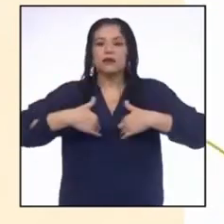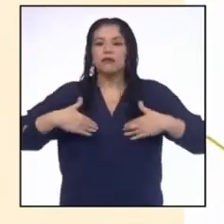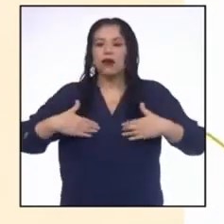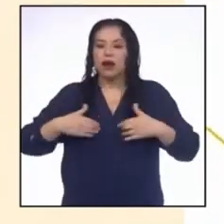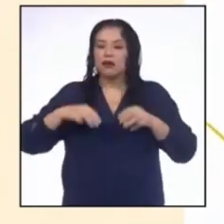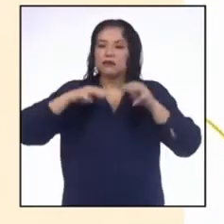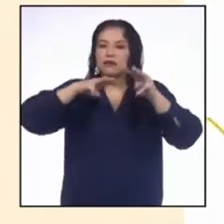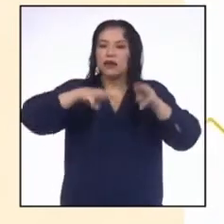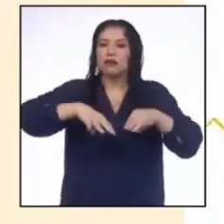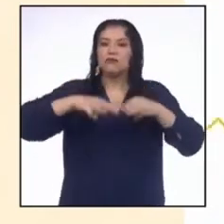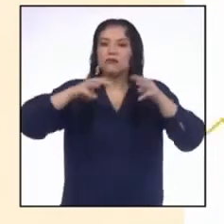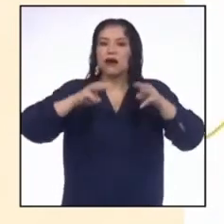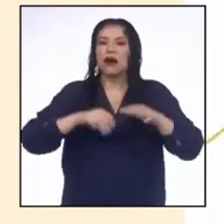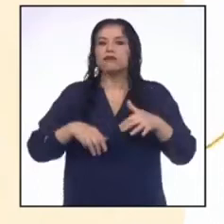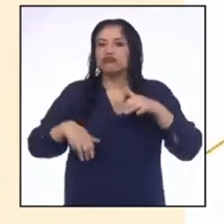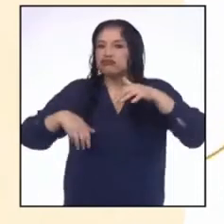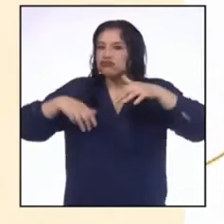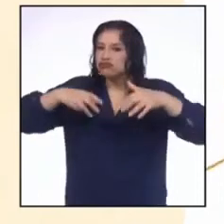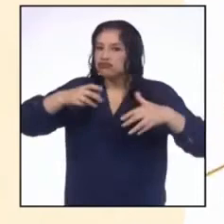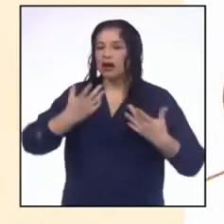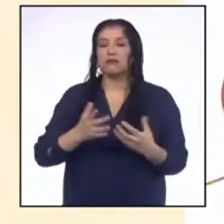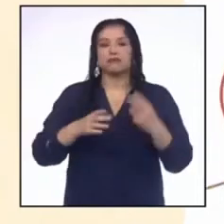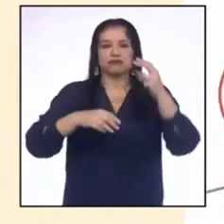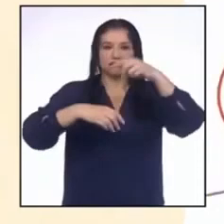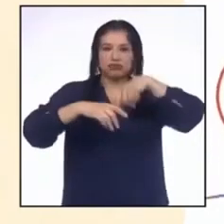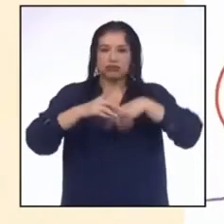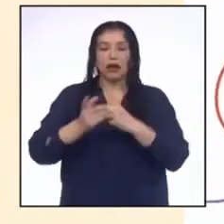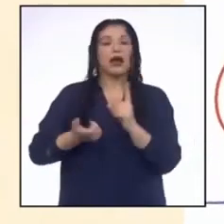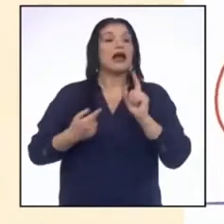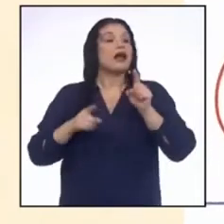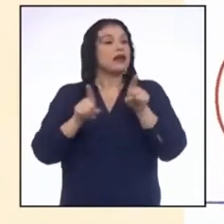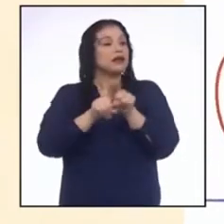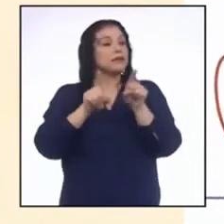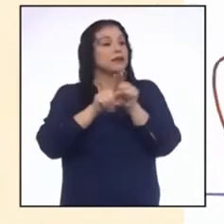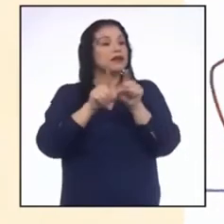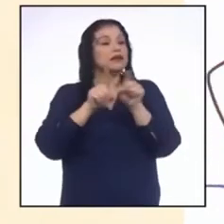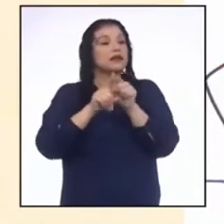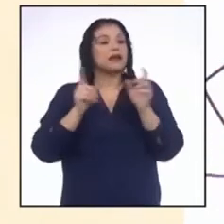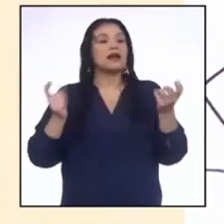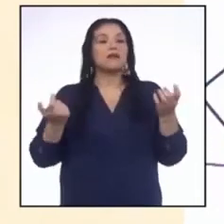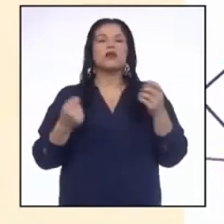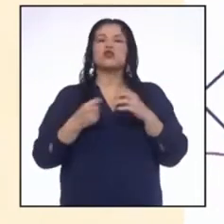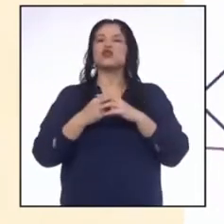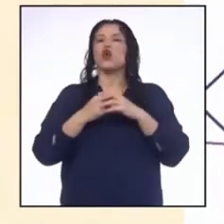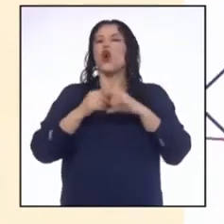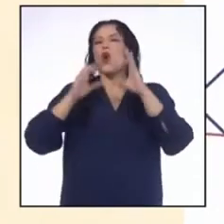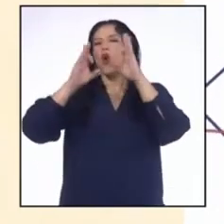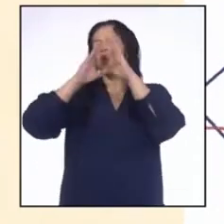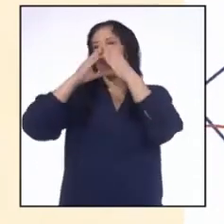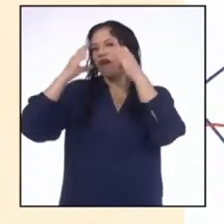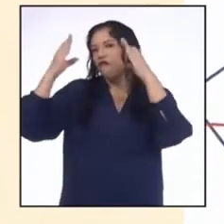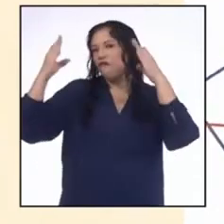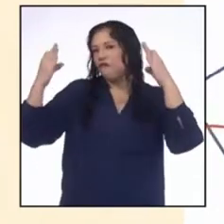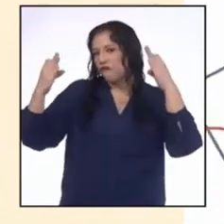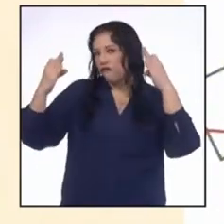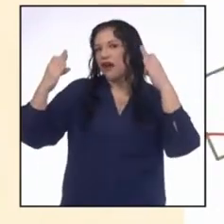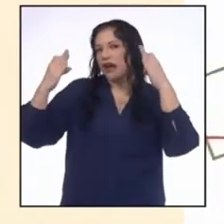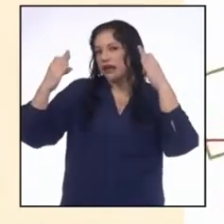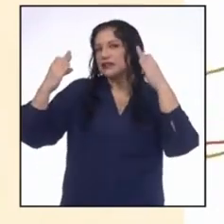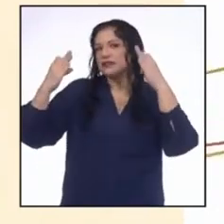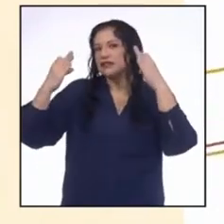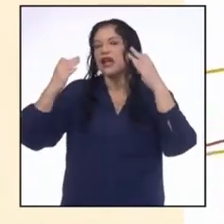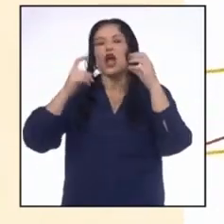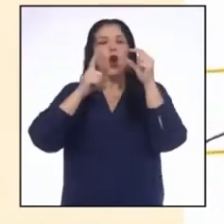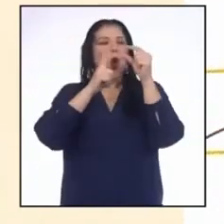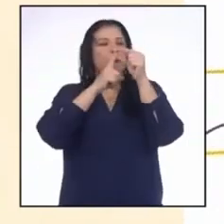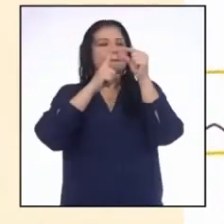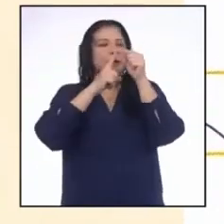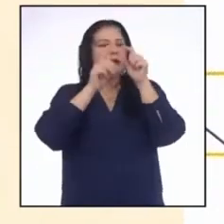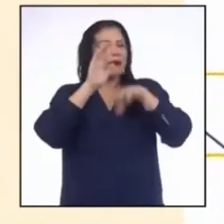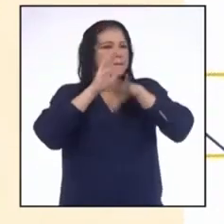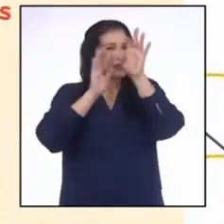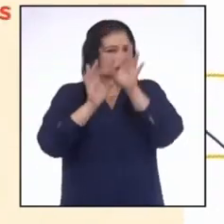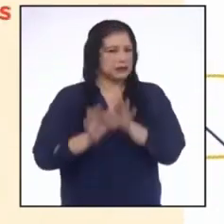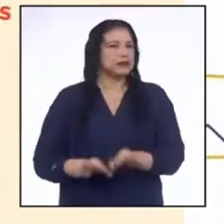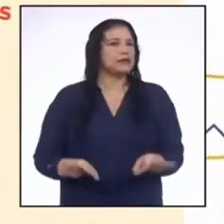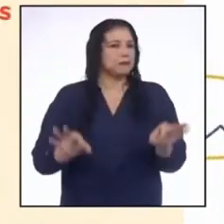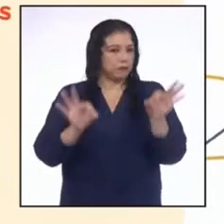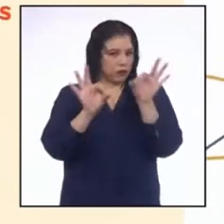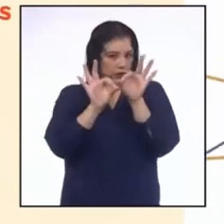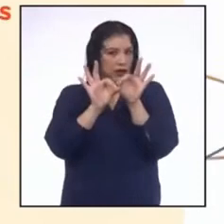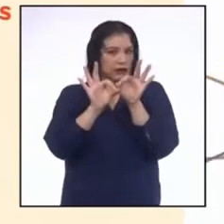nadando en el océano. Tenemos también un eslogan o lema que es la frase o palabra principal.